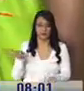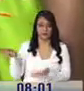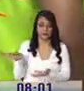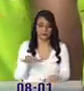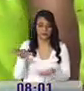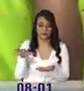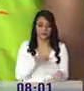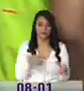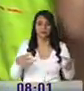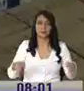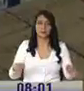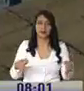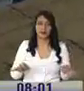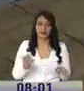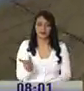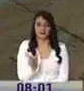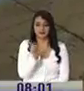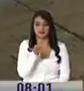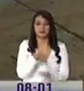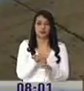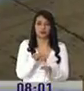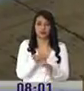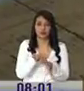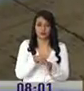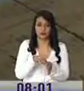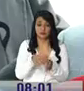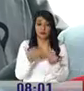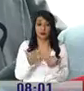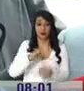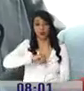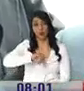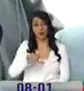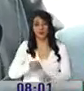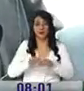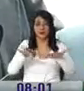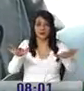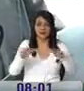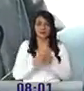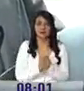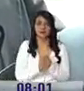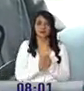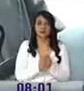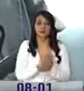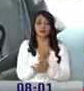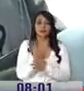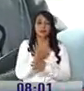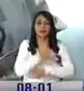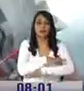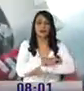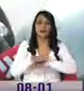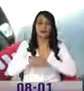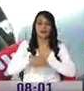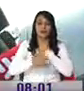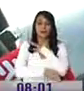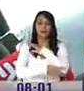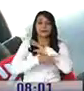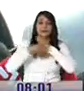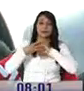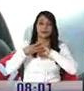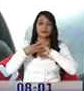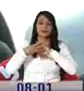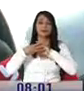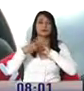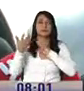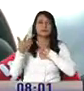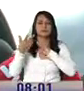primeras horas de este jueves salgan a las provincias orientales Zamora morona pastaza Napo orana y sucumbíos el total aproximadamente